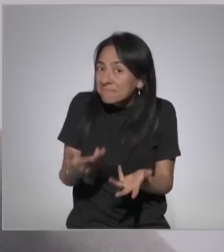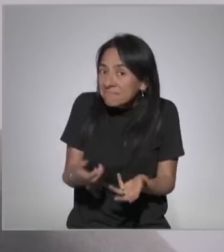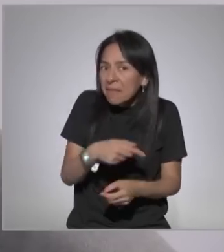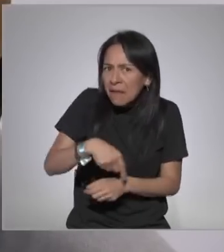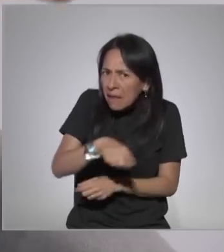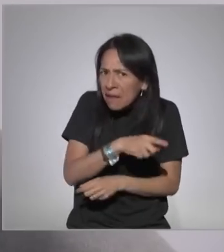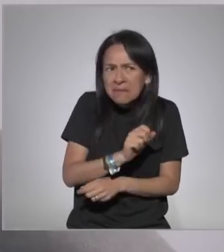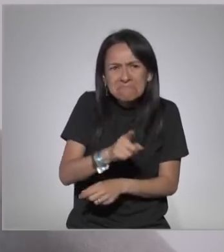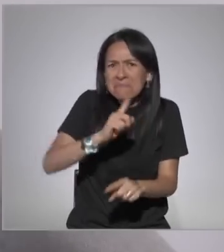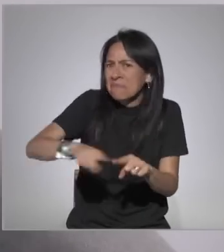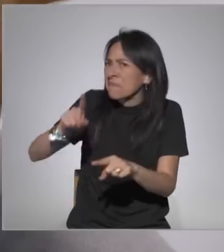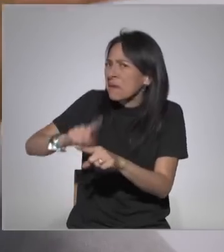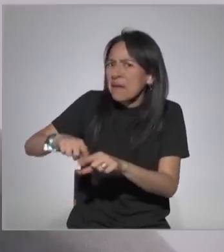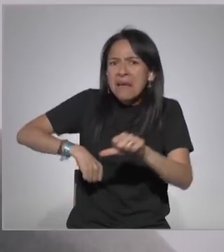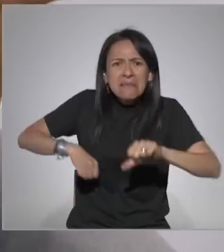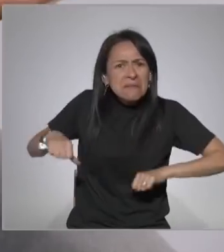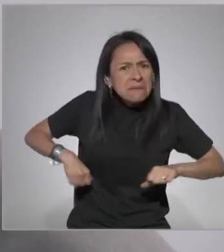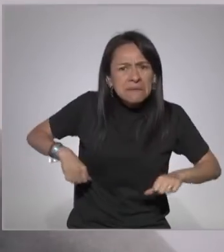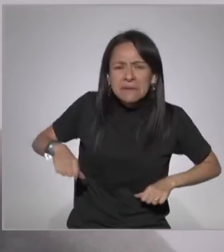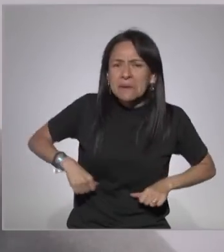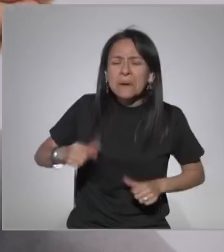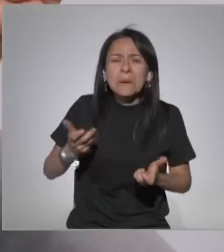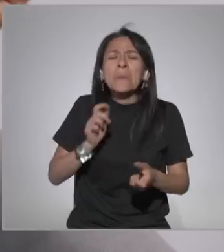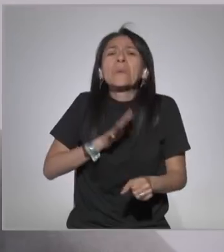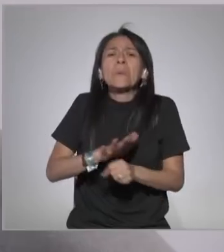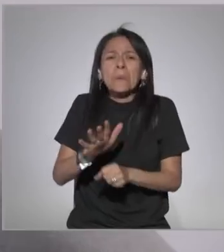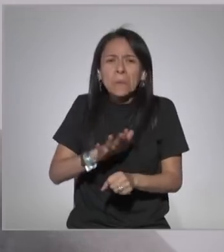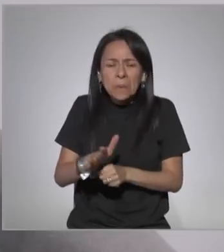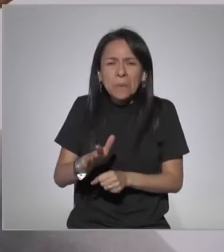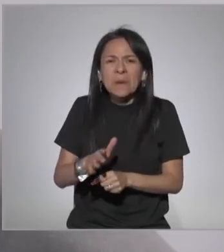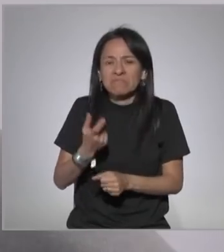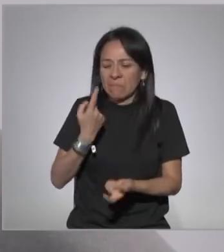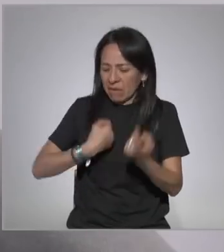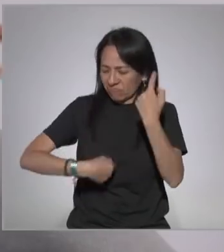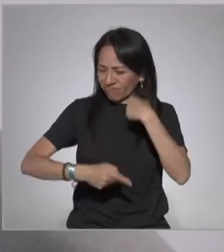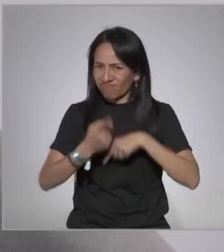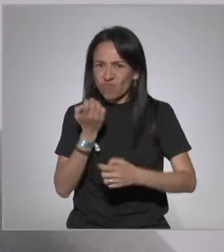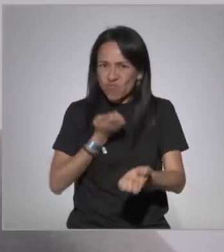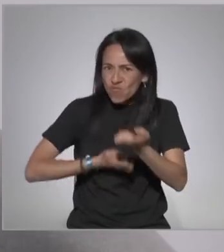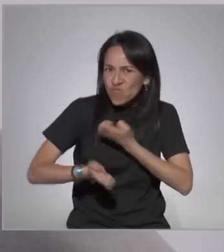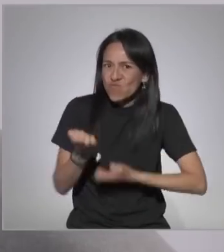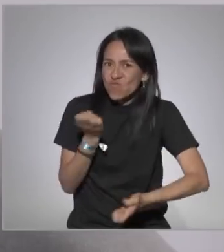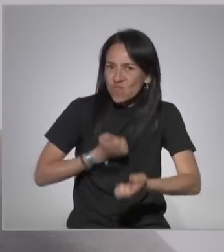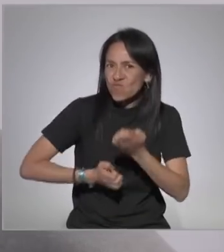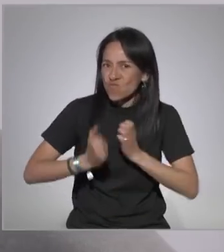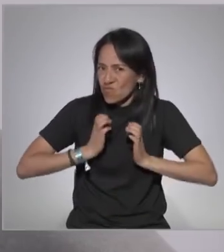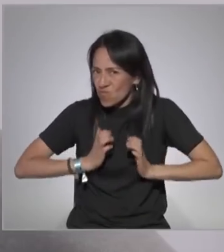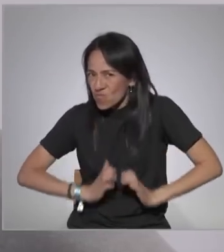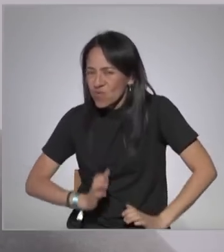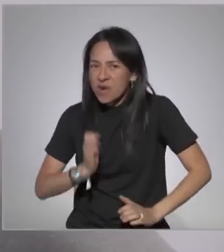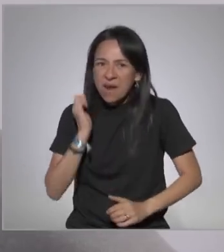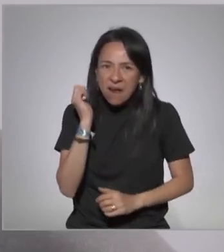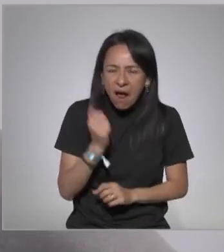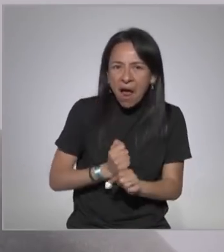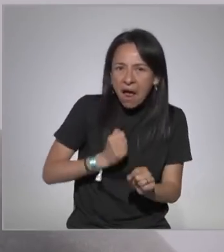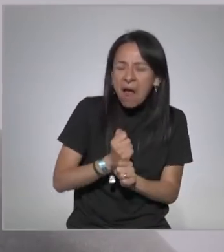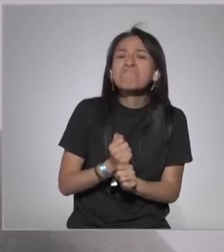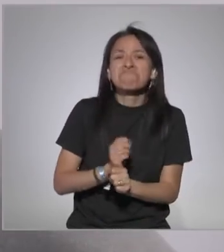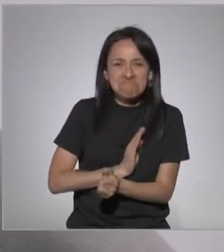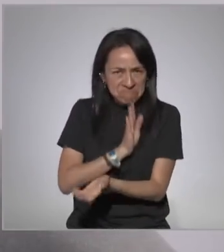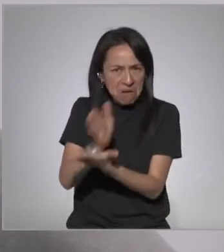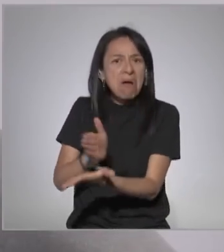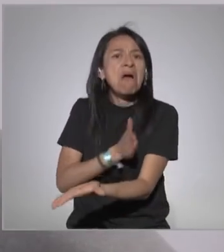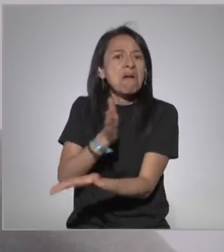asisten a todas las actividades de físicas, etcétera. Y si bien es